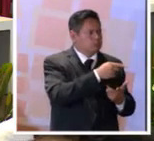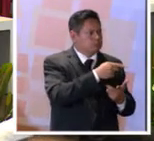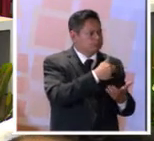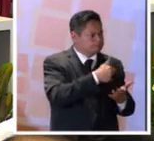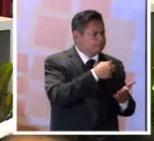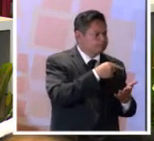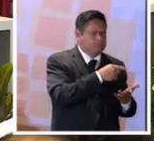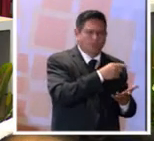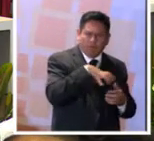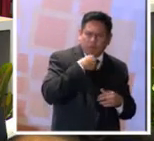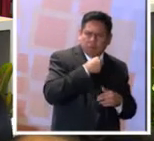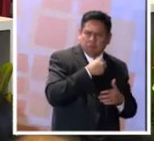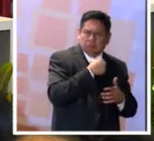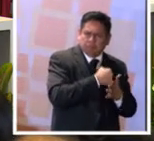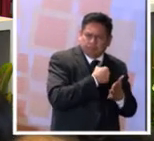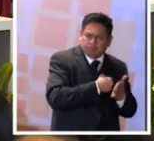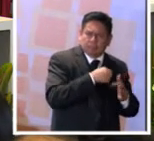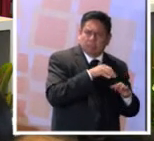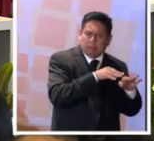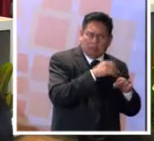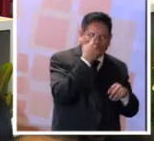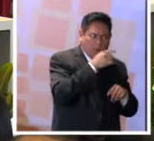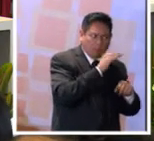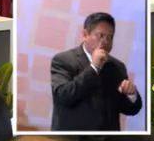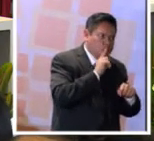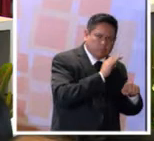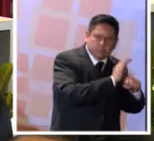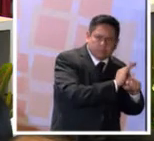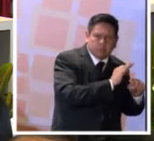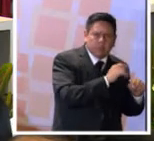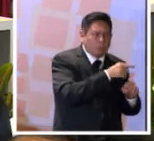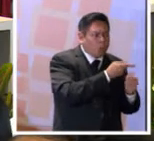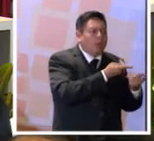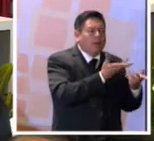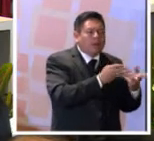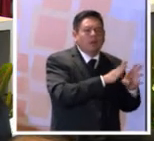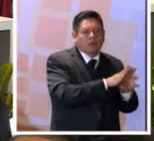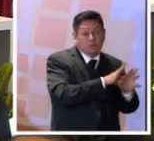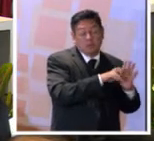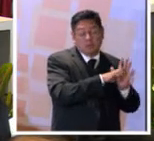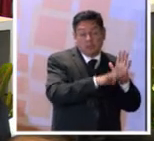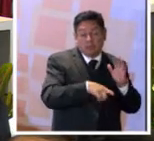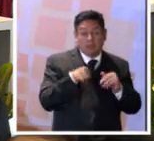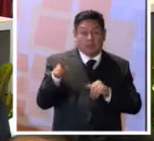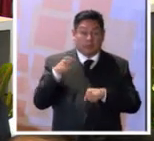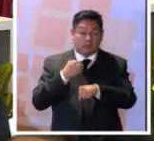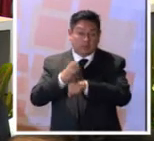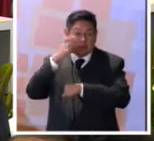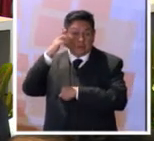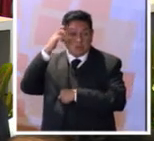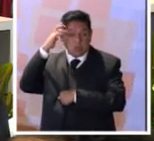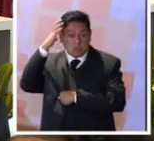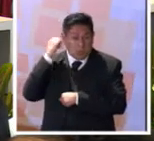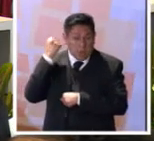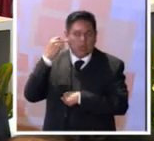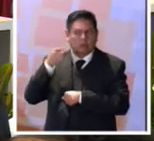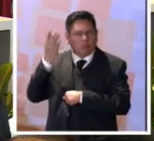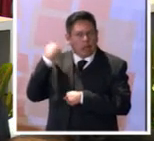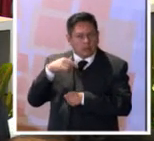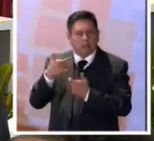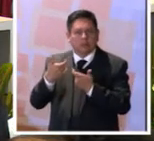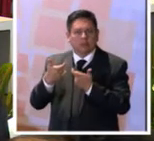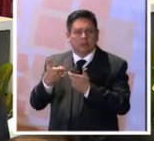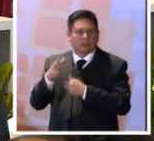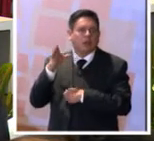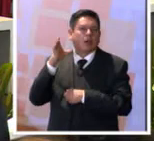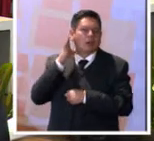regresión? Tan es así que a Morelos, de repente, de haber llegado a la paridad en la integración del Congreso